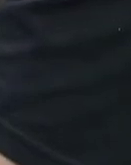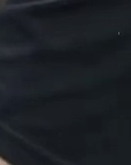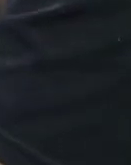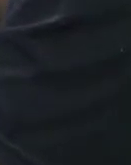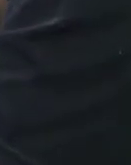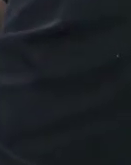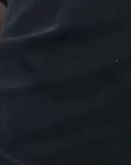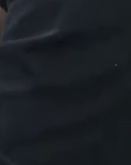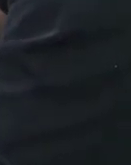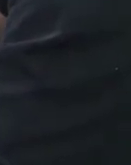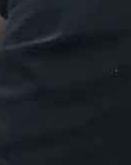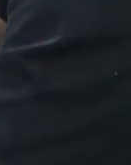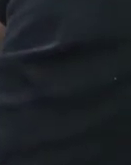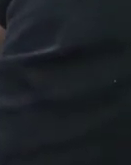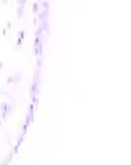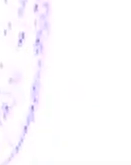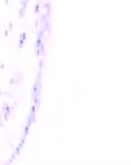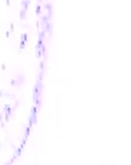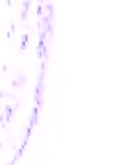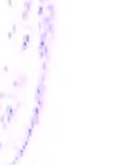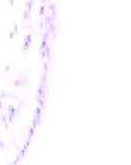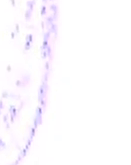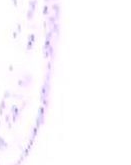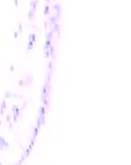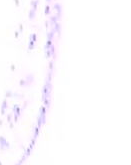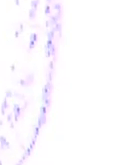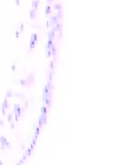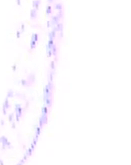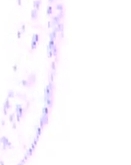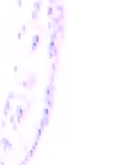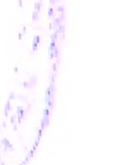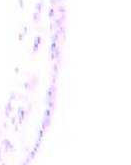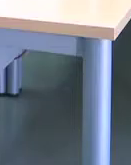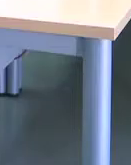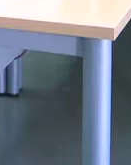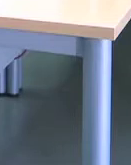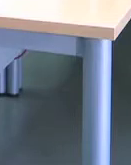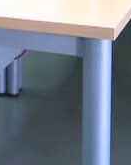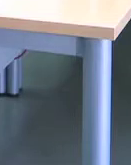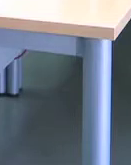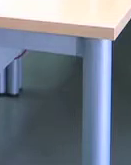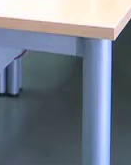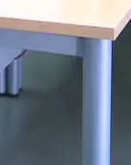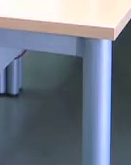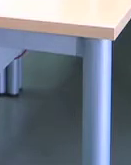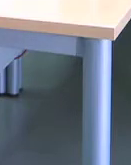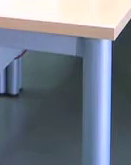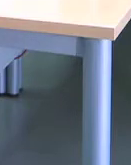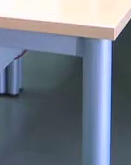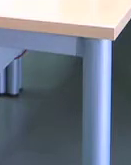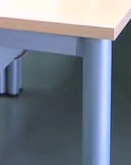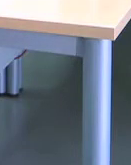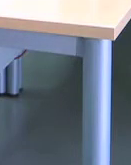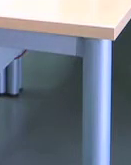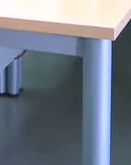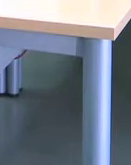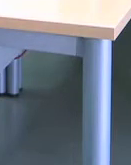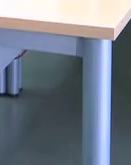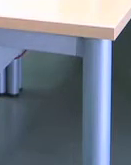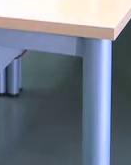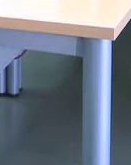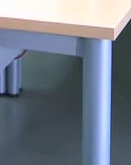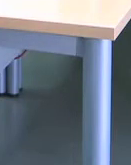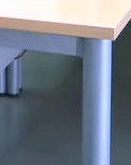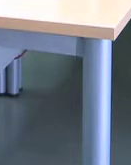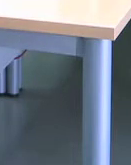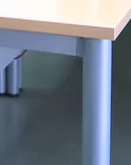está buscando es eso, encontrar los talentos que andan merodeando aquí en Costa Rica y bueno, en Centroamérica en general. Y lo que busca